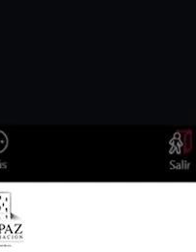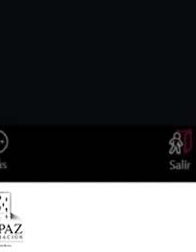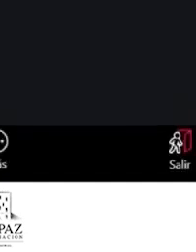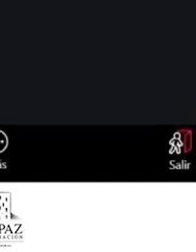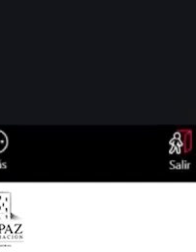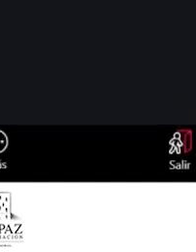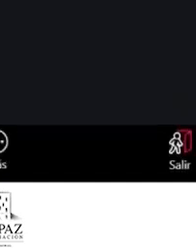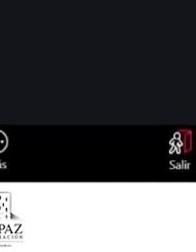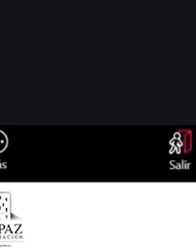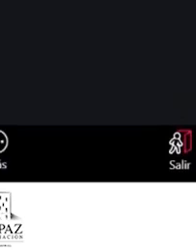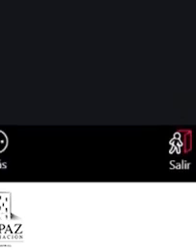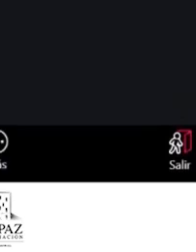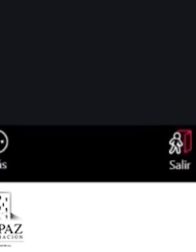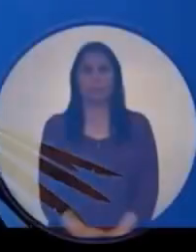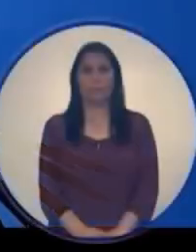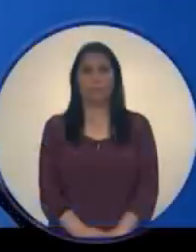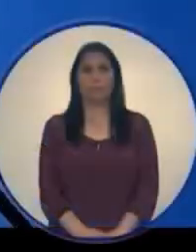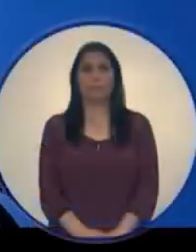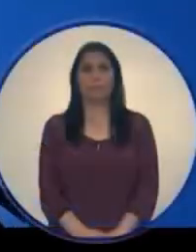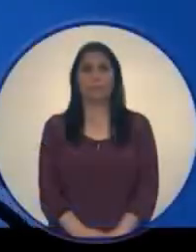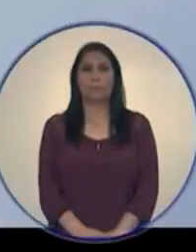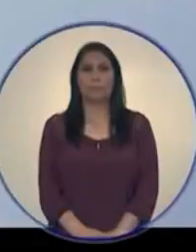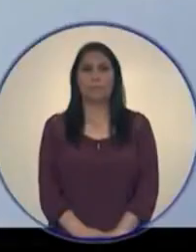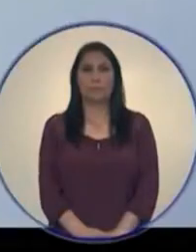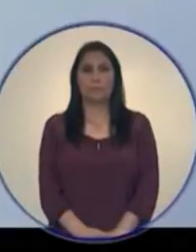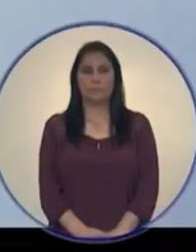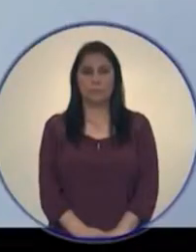e de Colombia